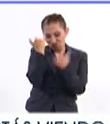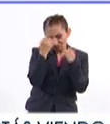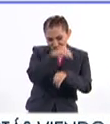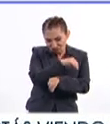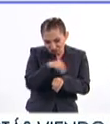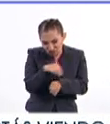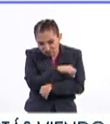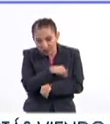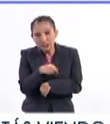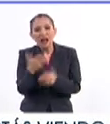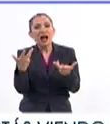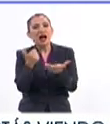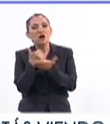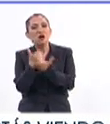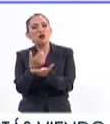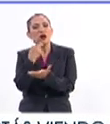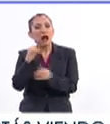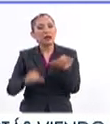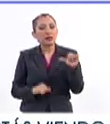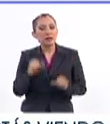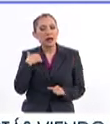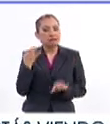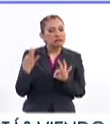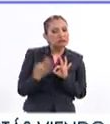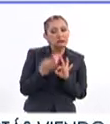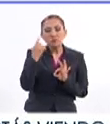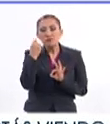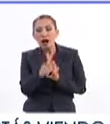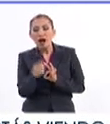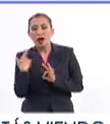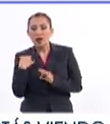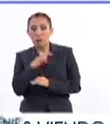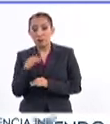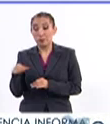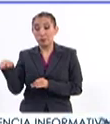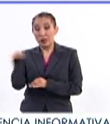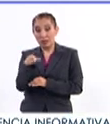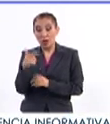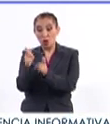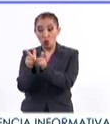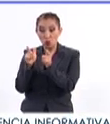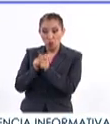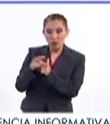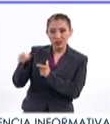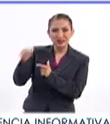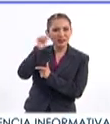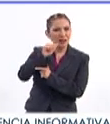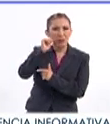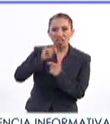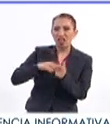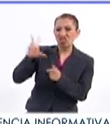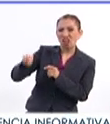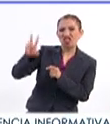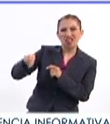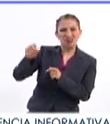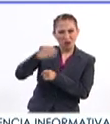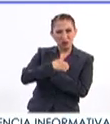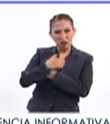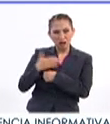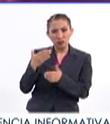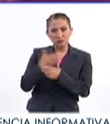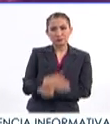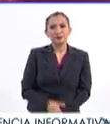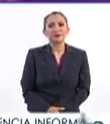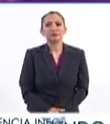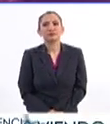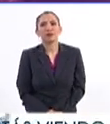diseñarlas, que nos permitan aplicar acciones afirmativas para darle posibilidades a grupos tradicionalmente marginados de la educación